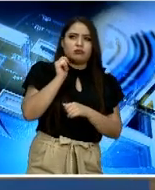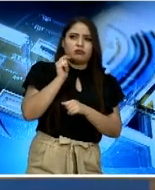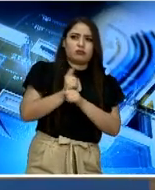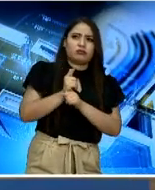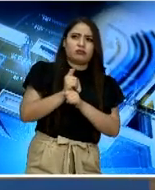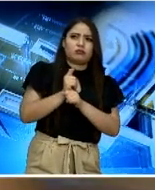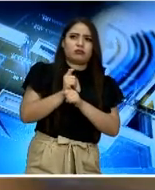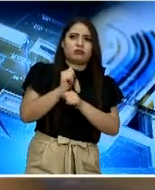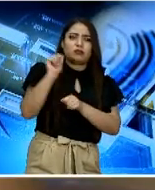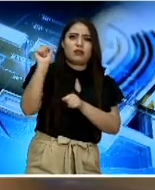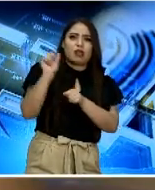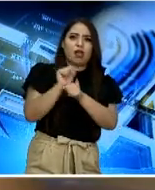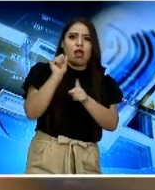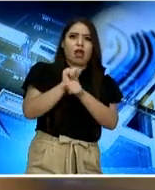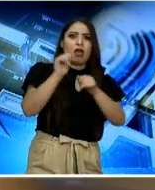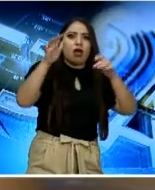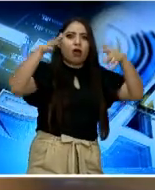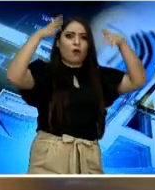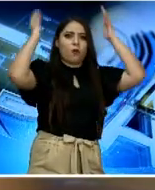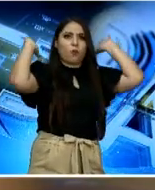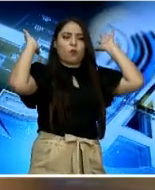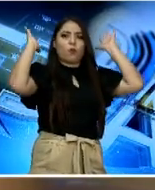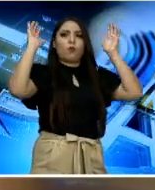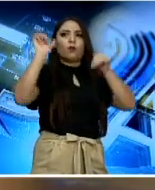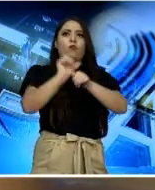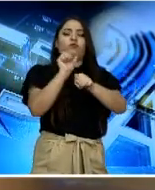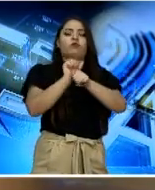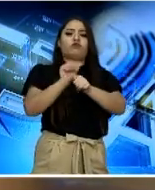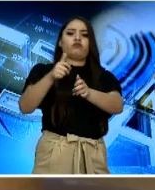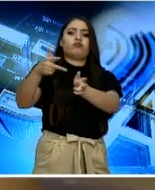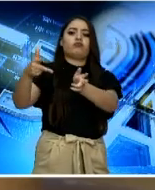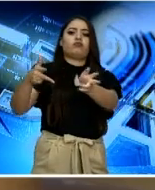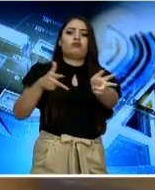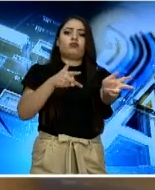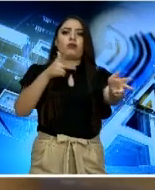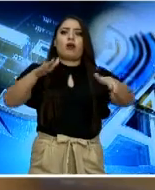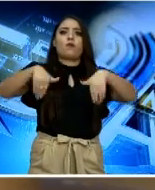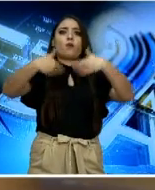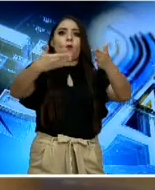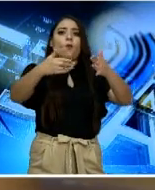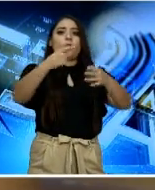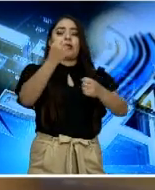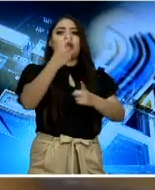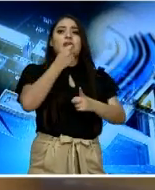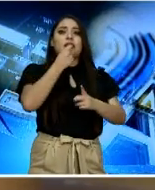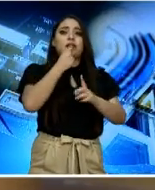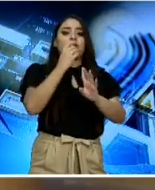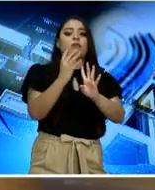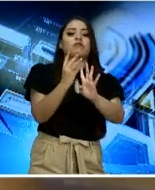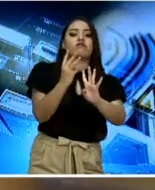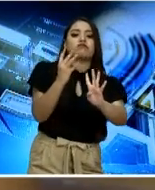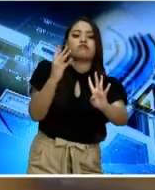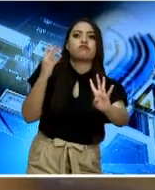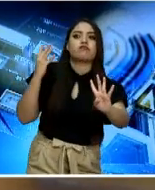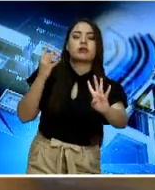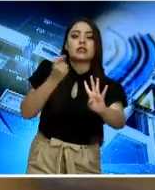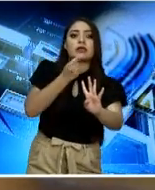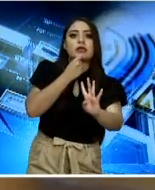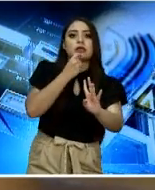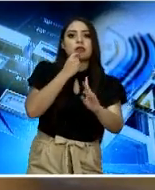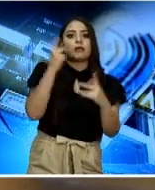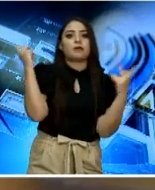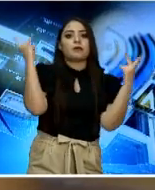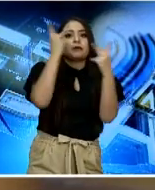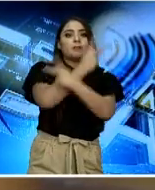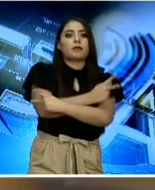creo de los padres de familia, abierta la escuela, y los tenían formados afuera, eran niños con sus padrinos y sus arreglos. Entonces, pues